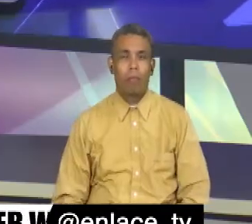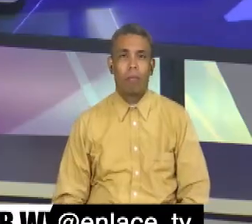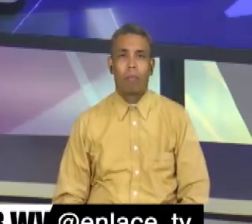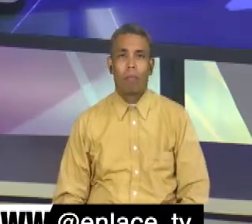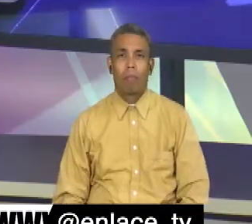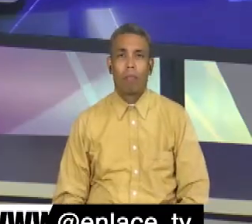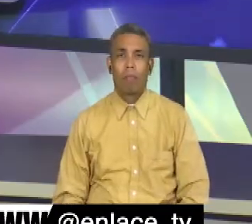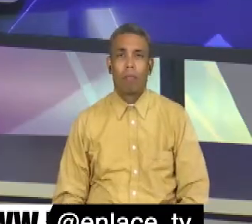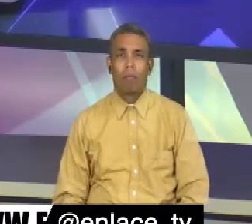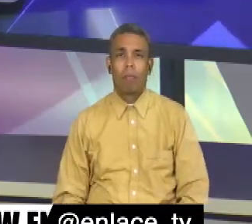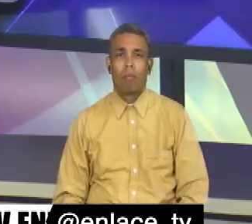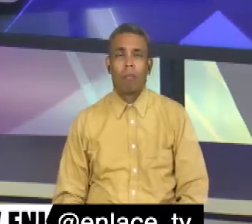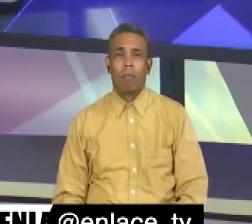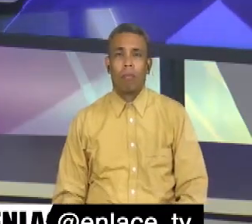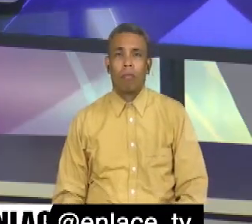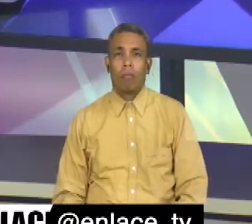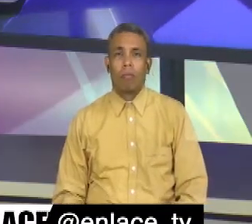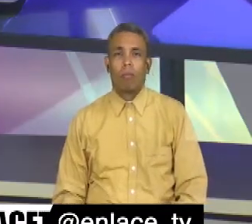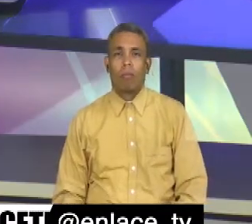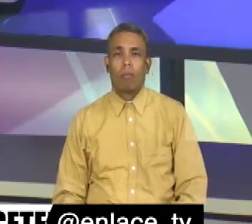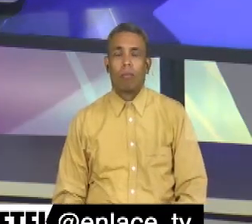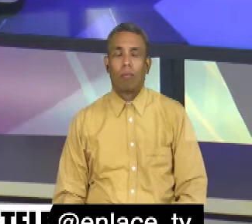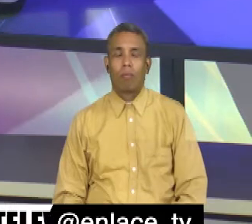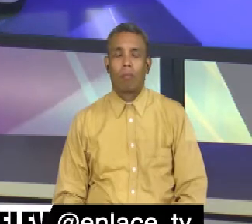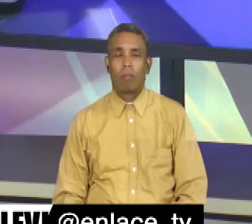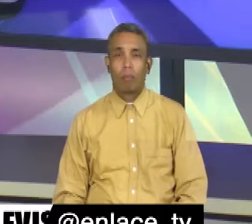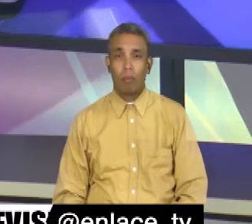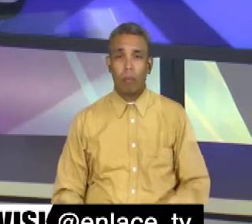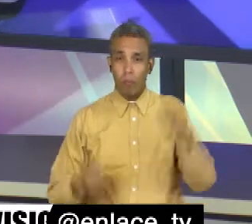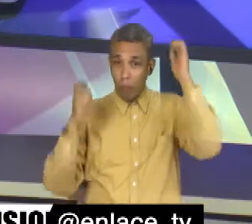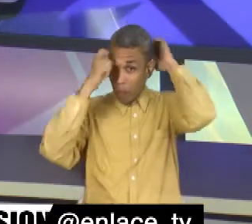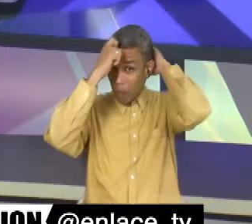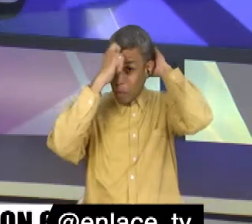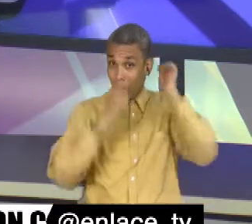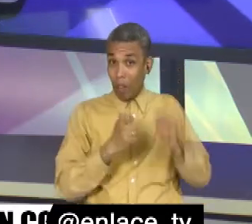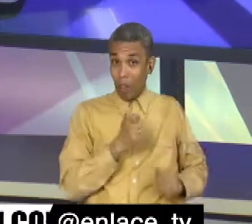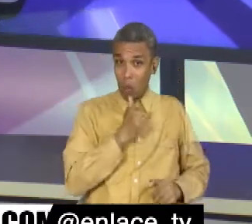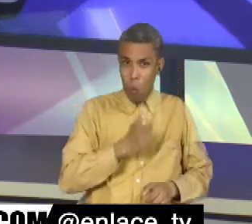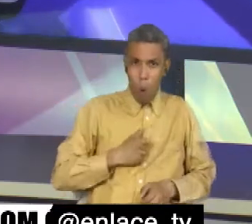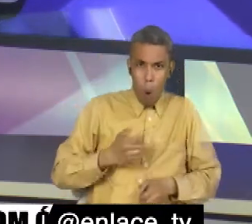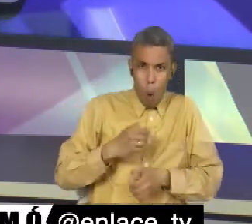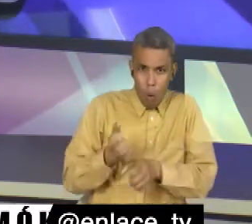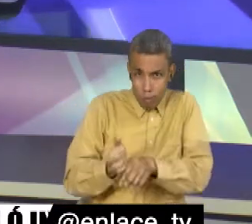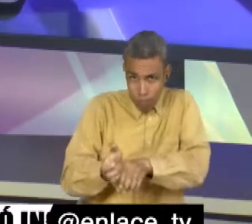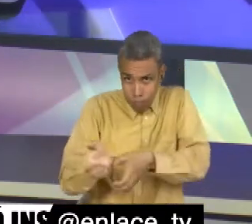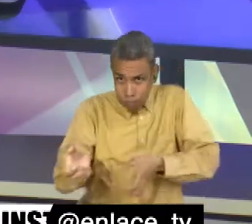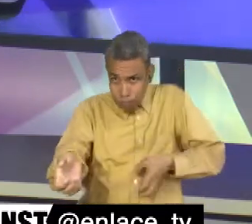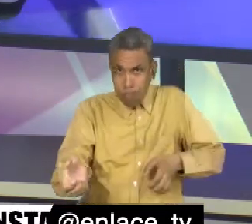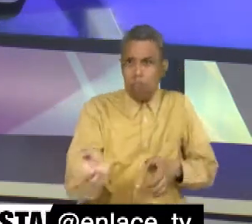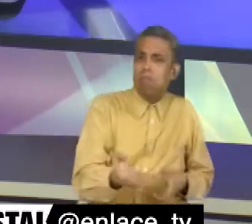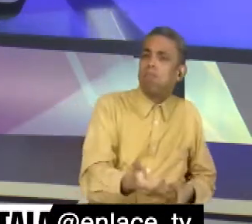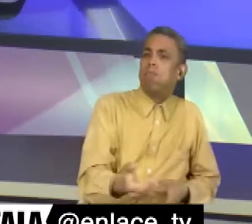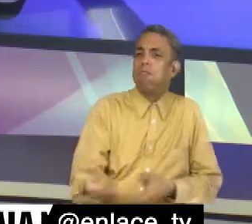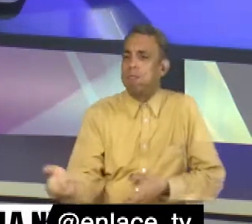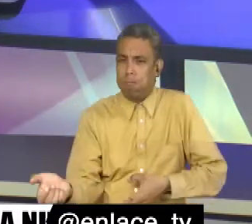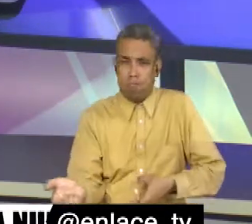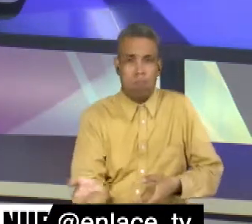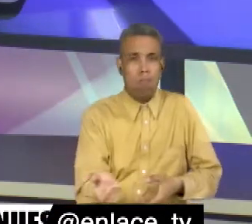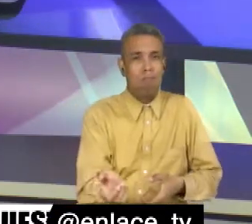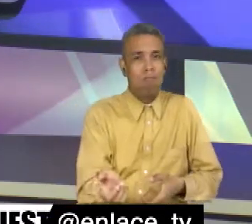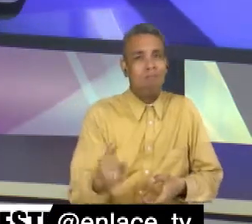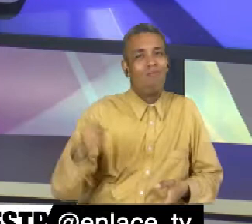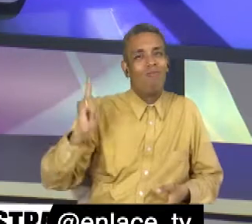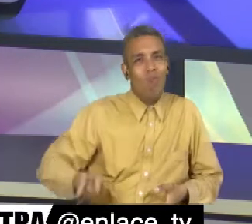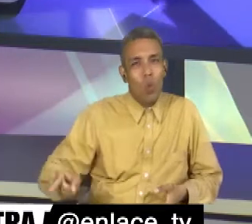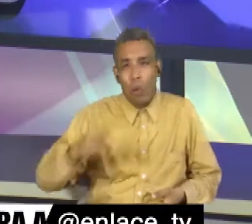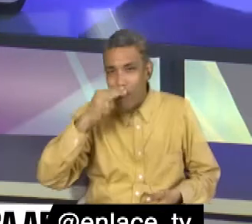La conflagración, que fue atendida por varias máquinas de los bomberos voluntarios, inició cuando un menor, al parecer, descuidó los